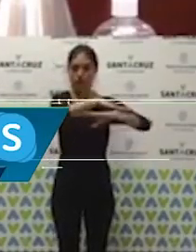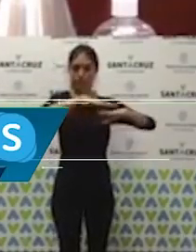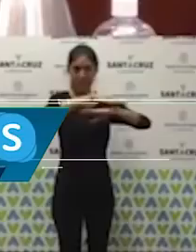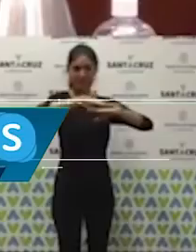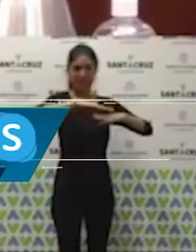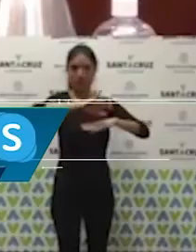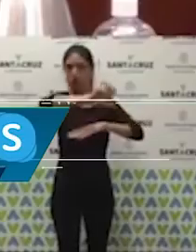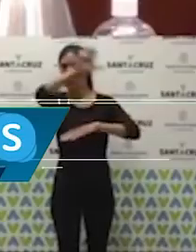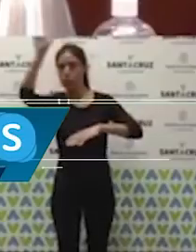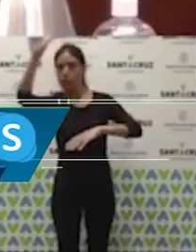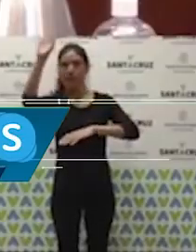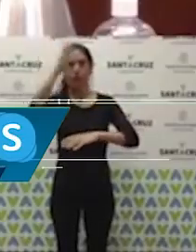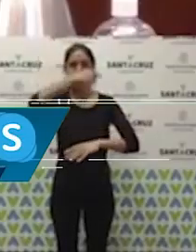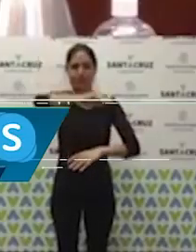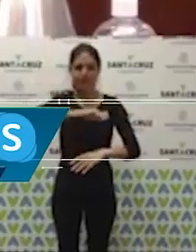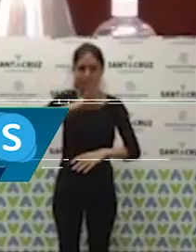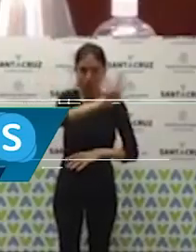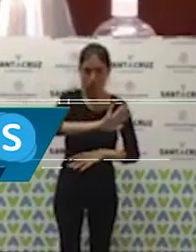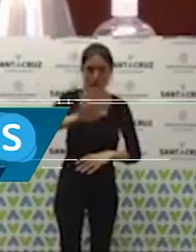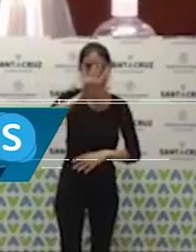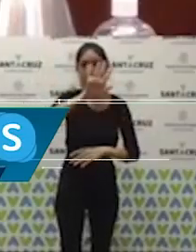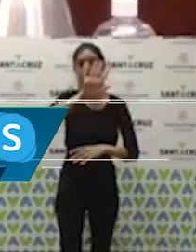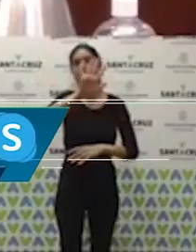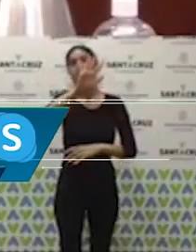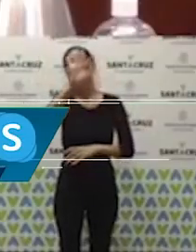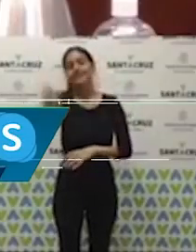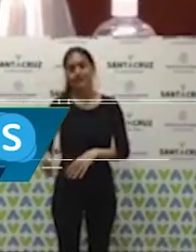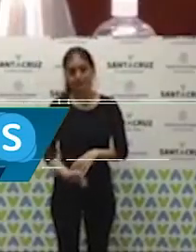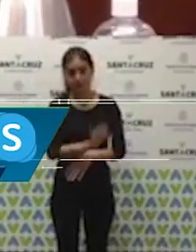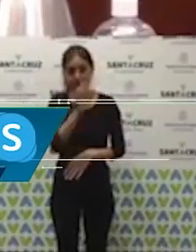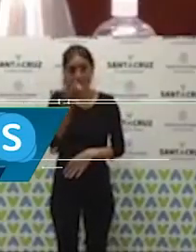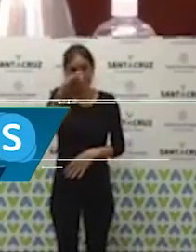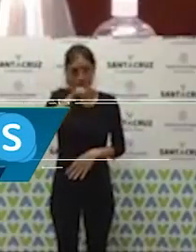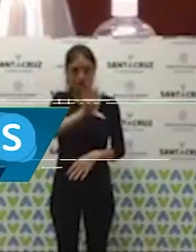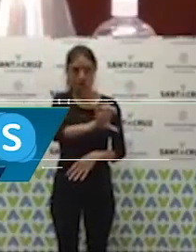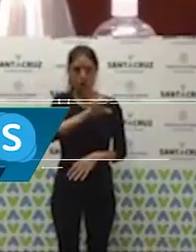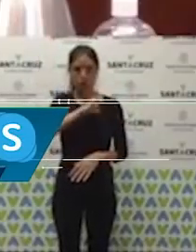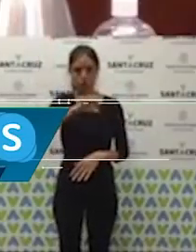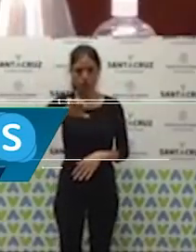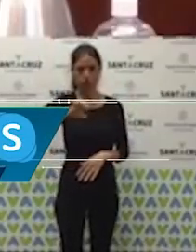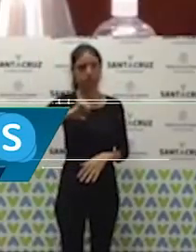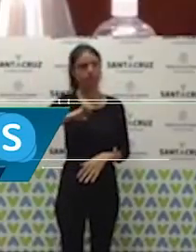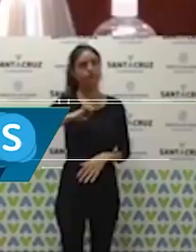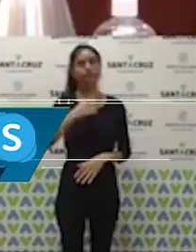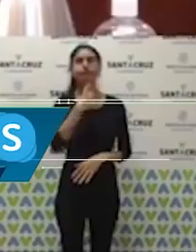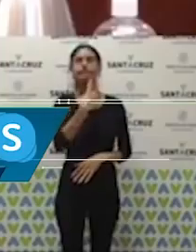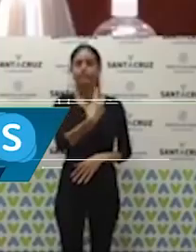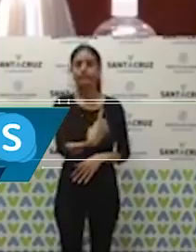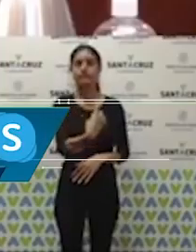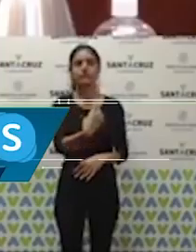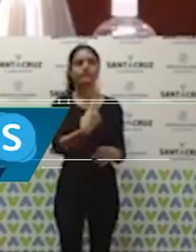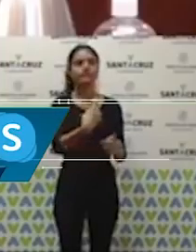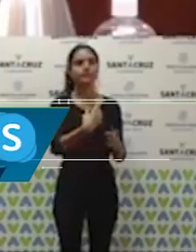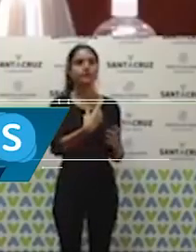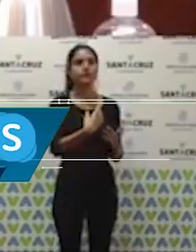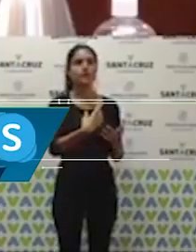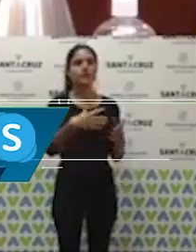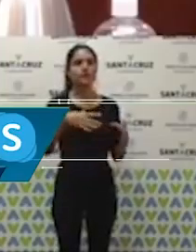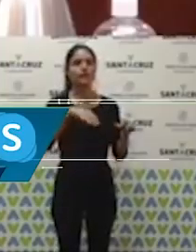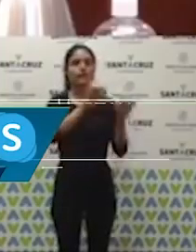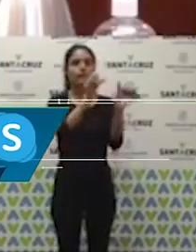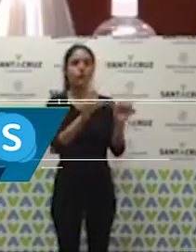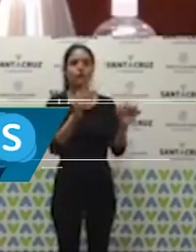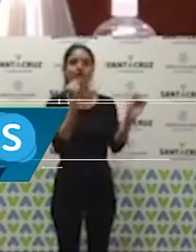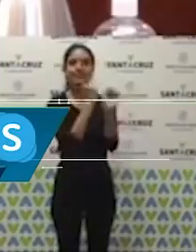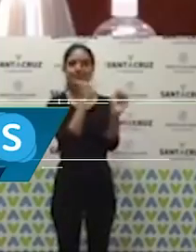y Virginia Espino, que era la responsable del partido en Canarias. Teresa Verástegui es una persona que ahora está de dos Ciudadanos, es viceconsejera de